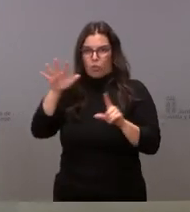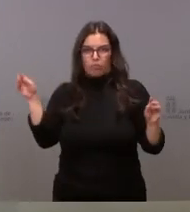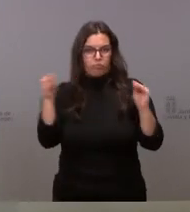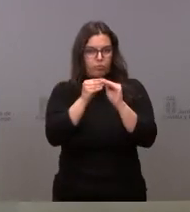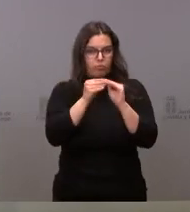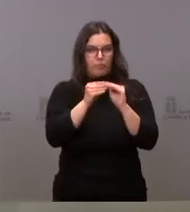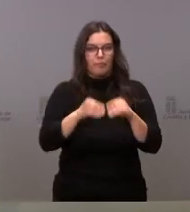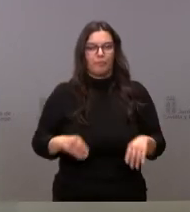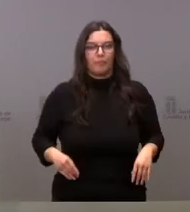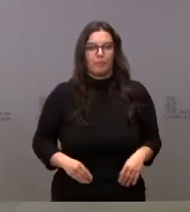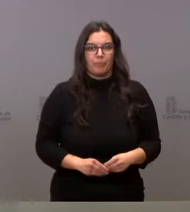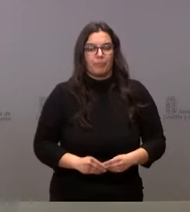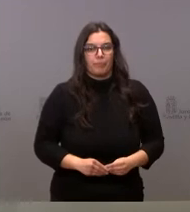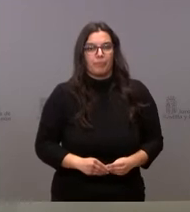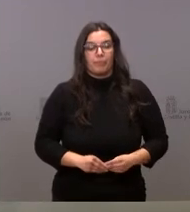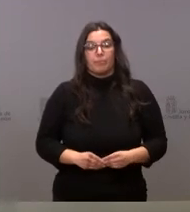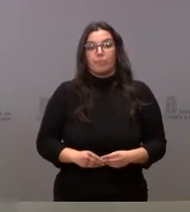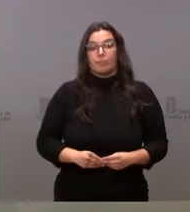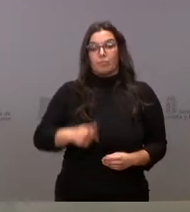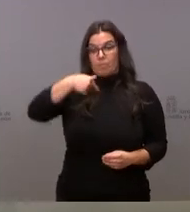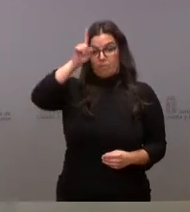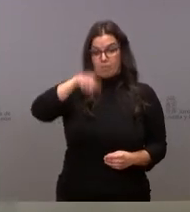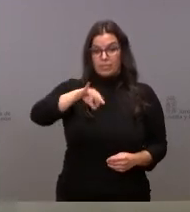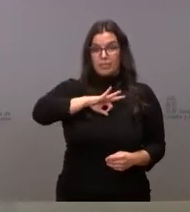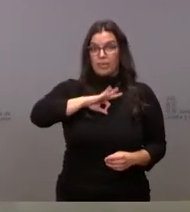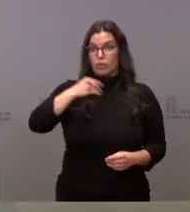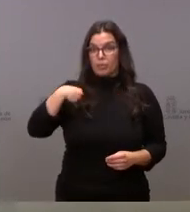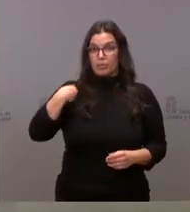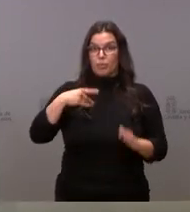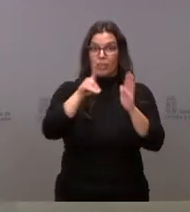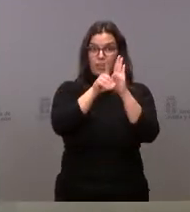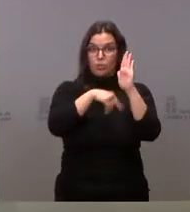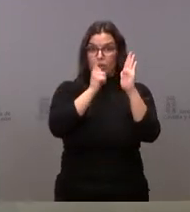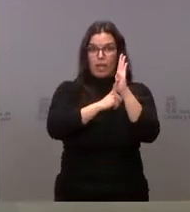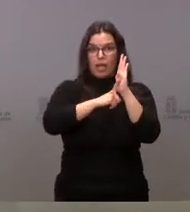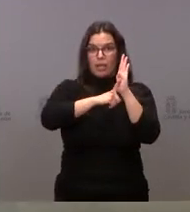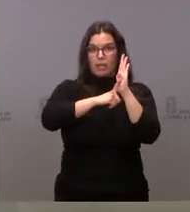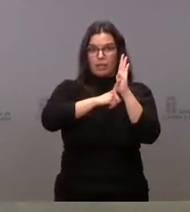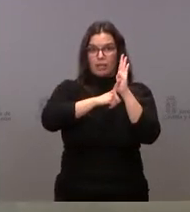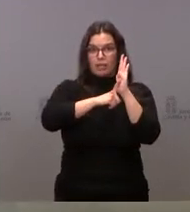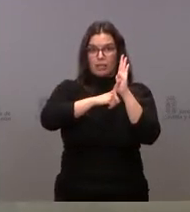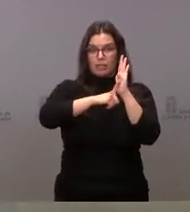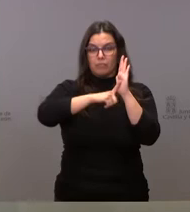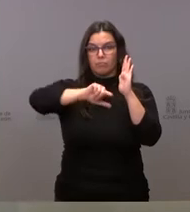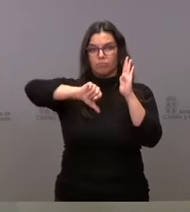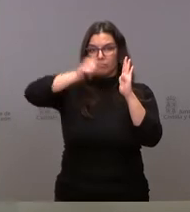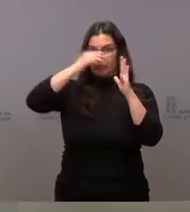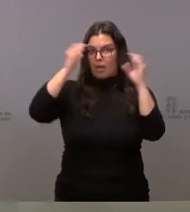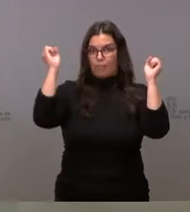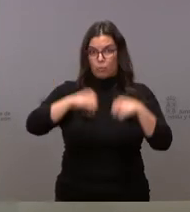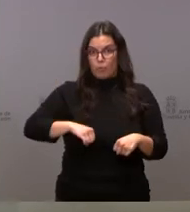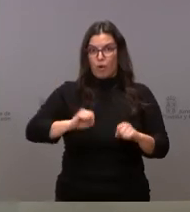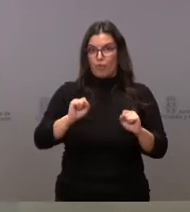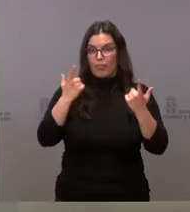el decreto ley será aprobado este mismo mes d y este mes de enero perdón y